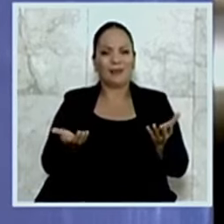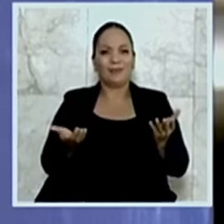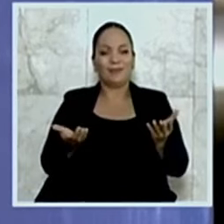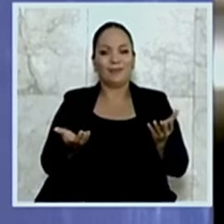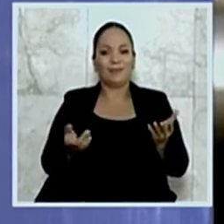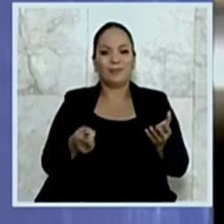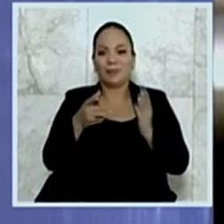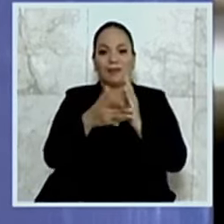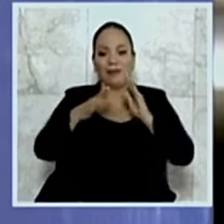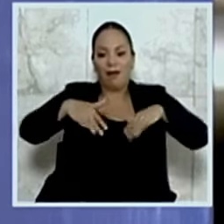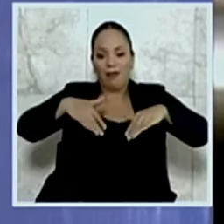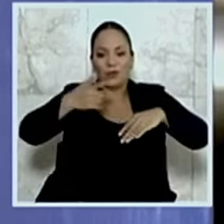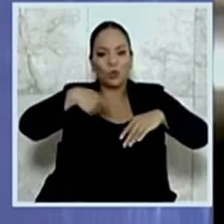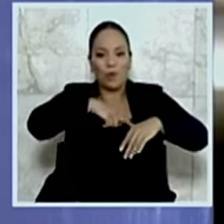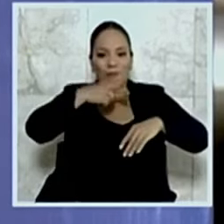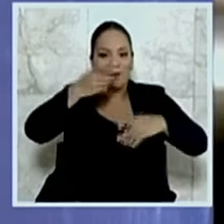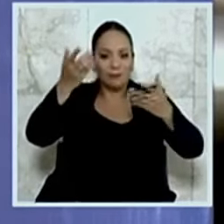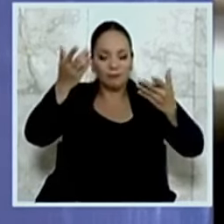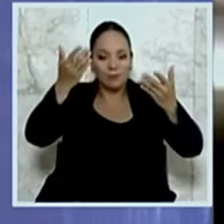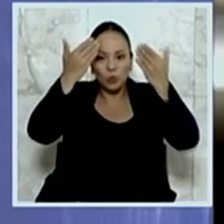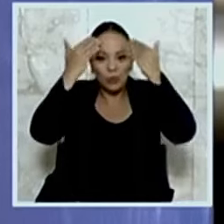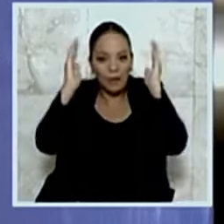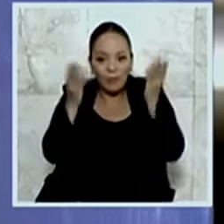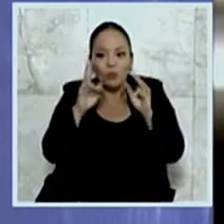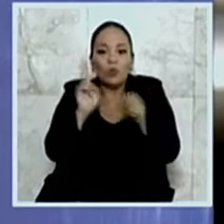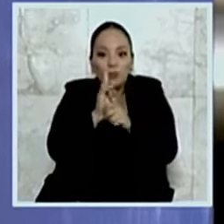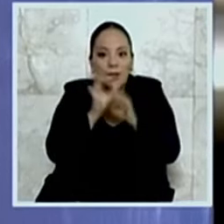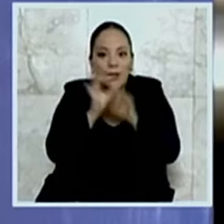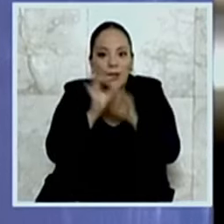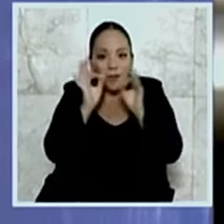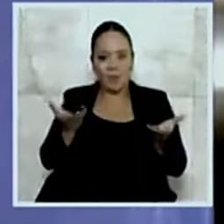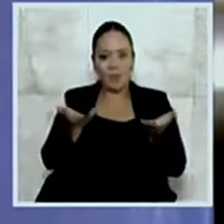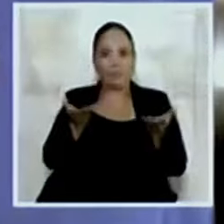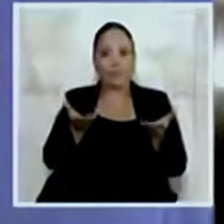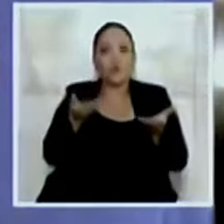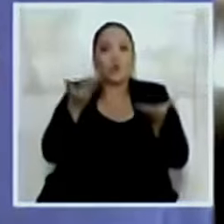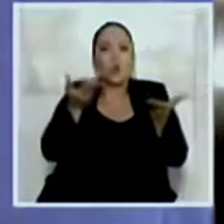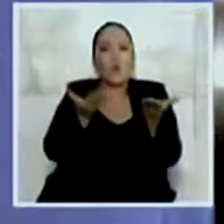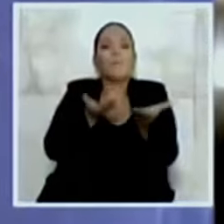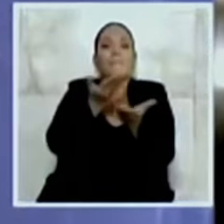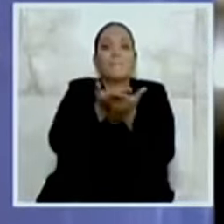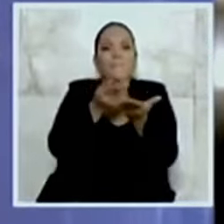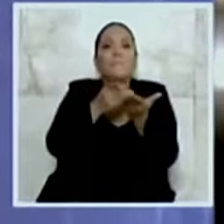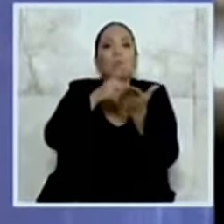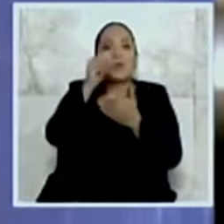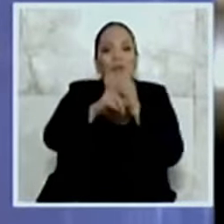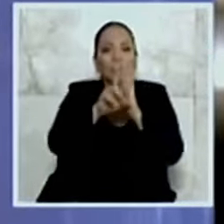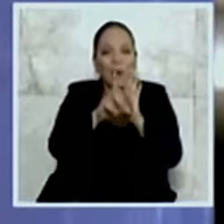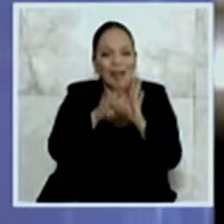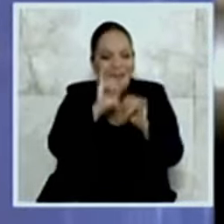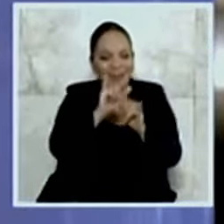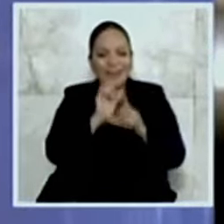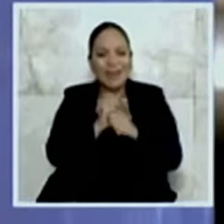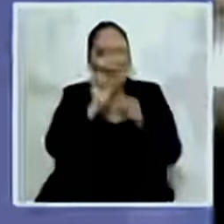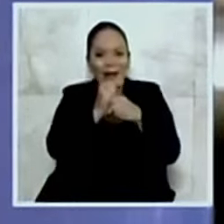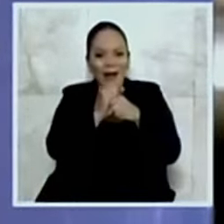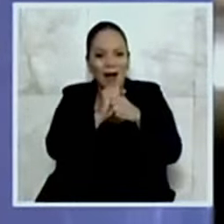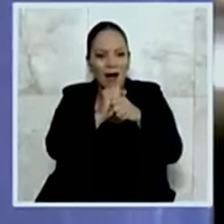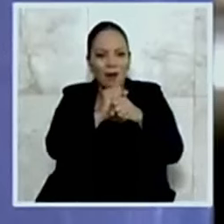ponerlo bien, fue prematuro utilizar una técnica que todavía